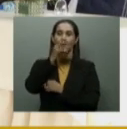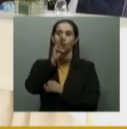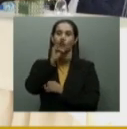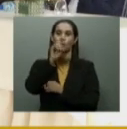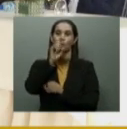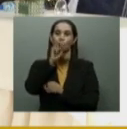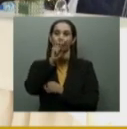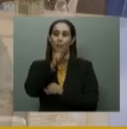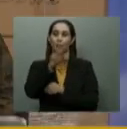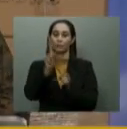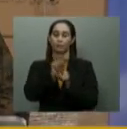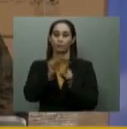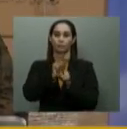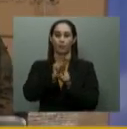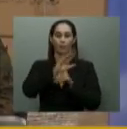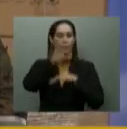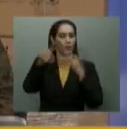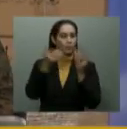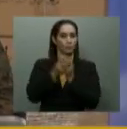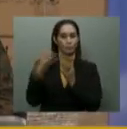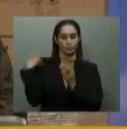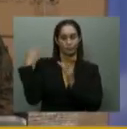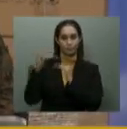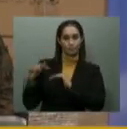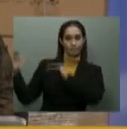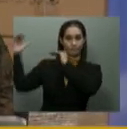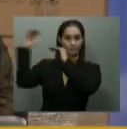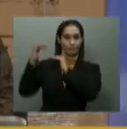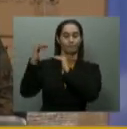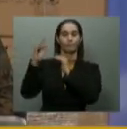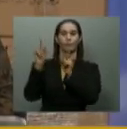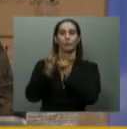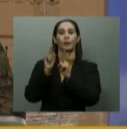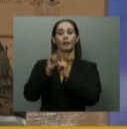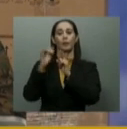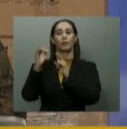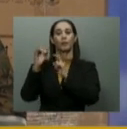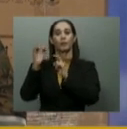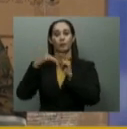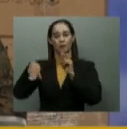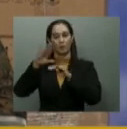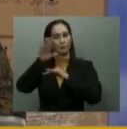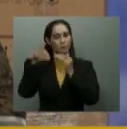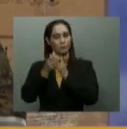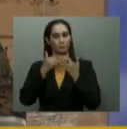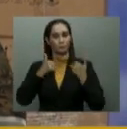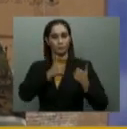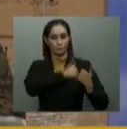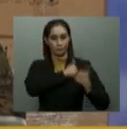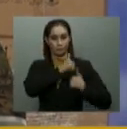a la vega o abonado a cualquier provincia tienen que establecer un mecanismo de monitoreo porque no lo van a monitorear desde ahí a menos que se pudiera